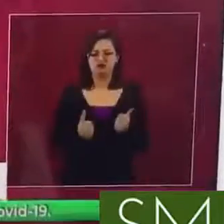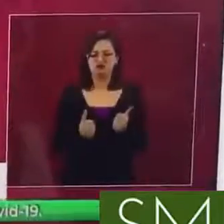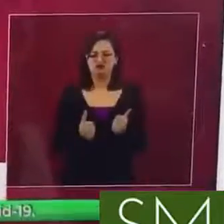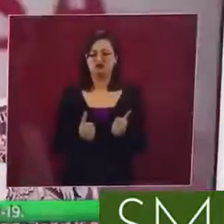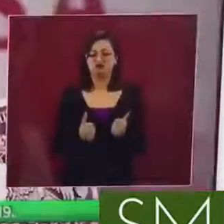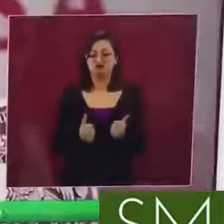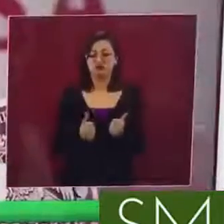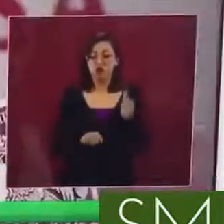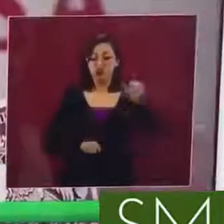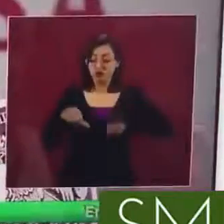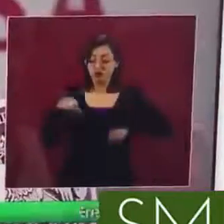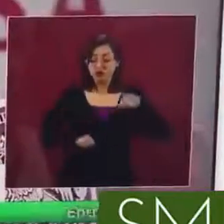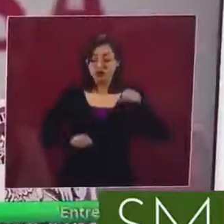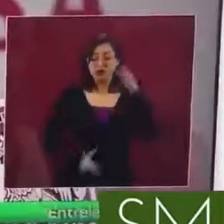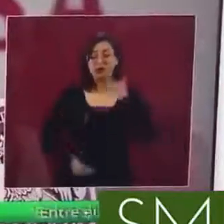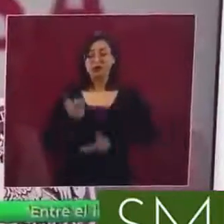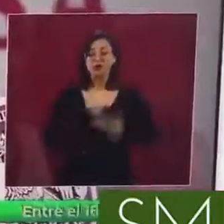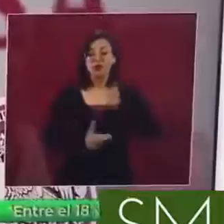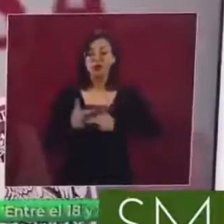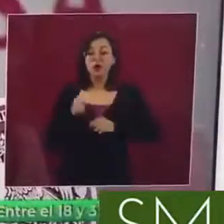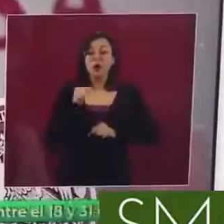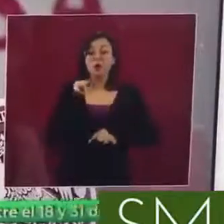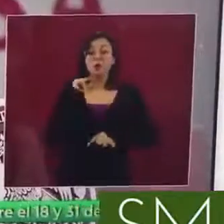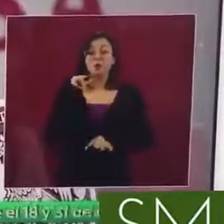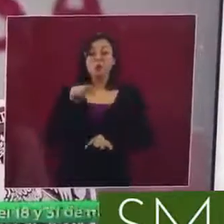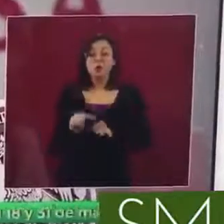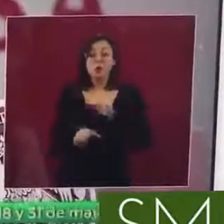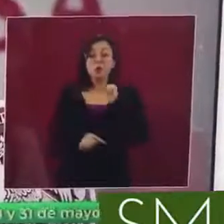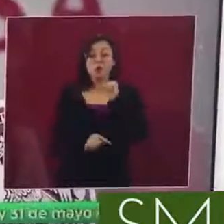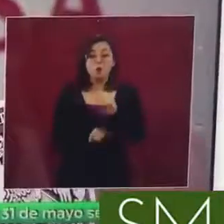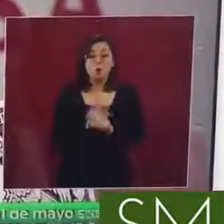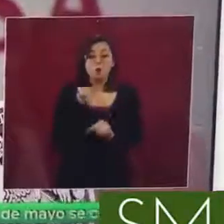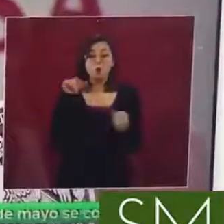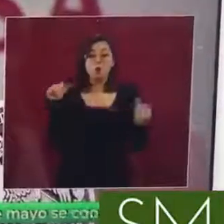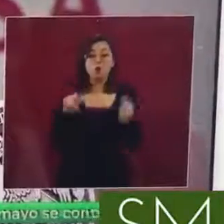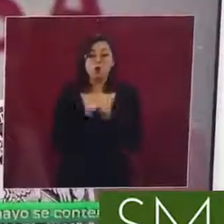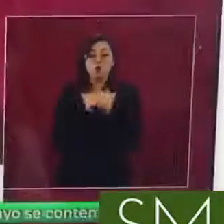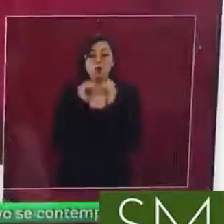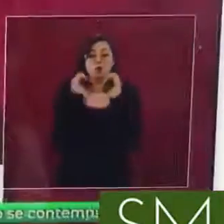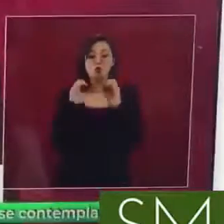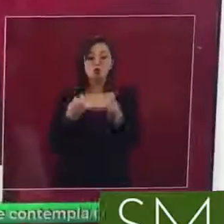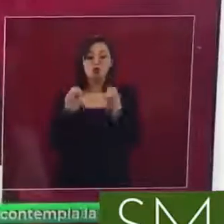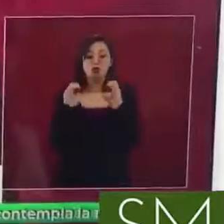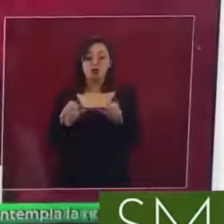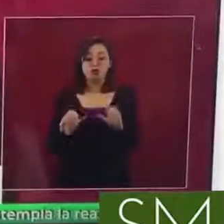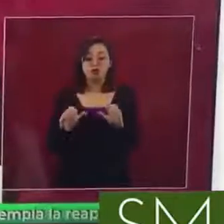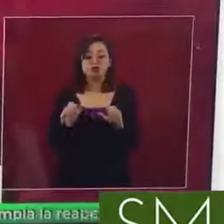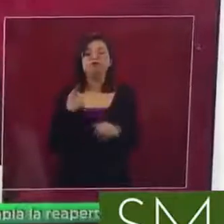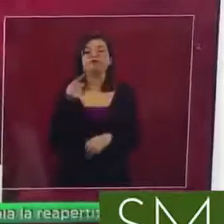gradual y con mucho cuidado, pero también es muy necesario, y les digo por qué.